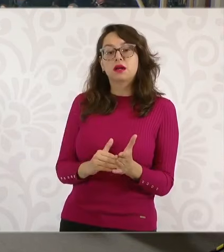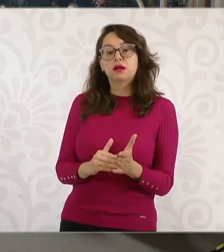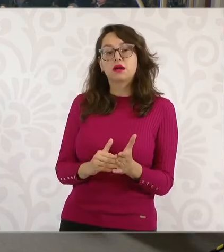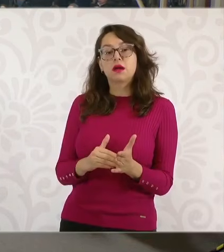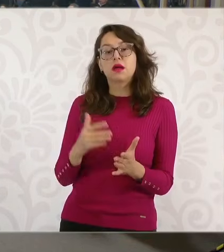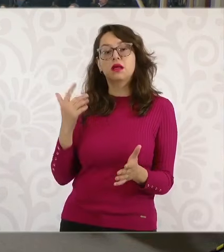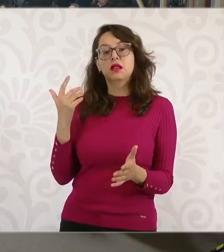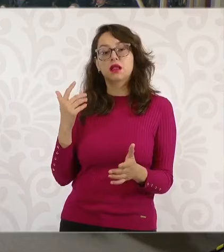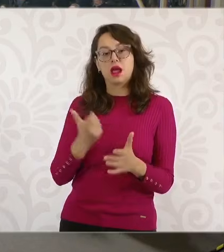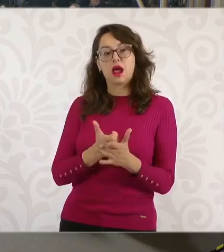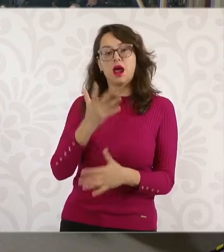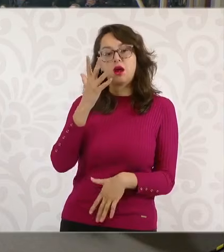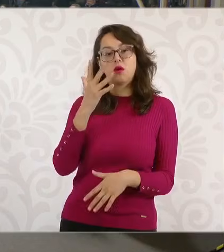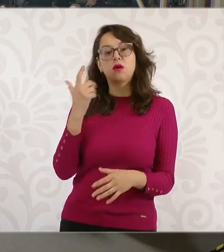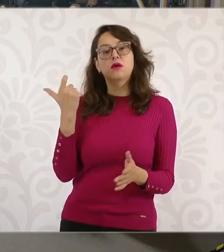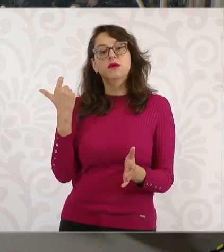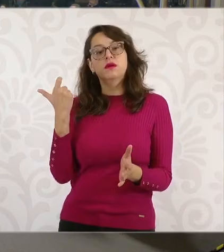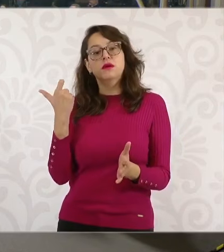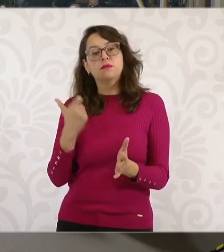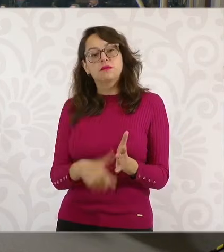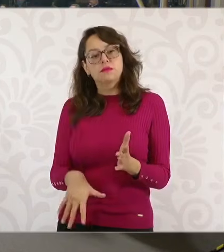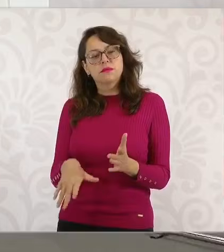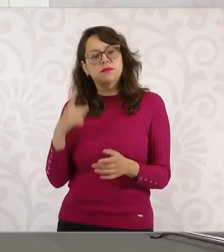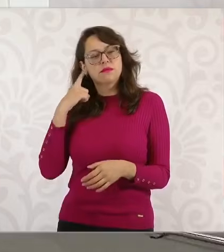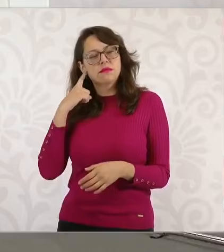baratos, por